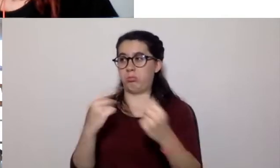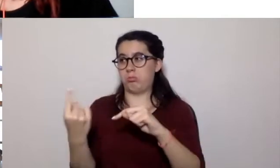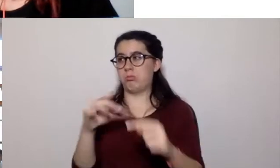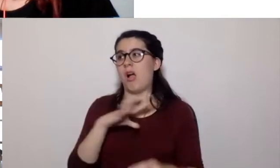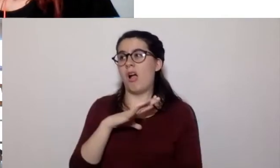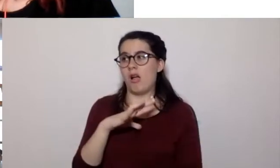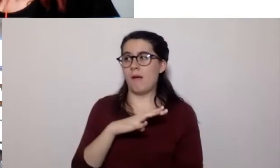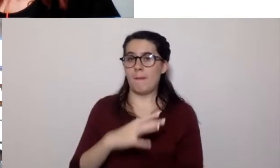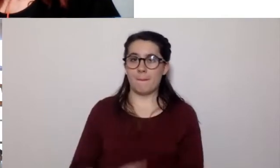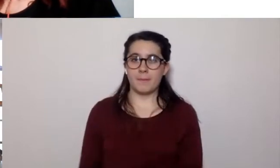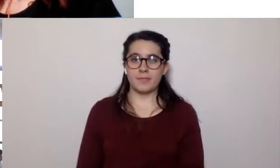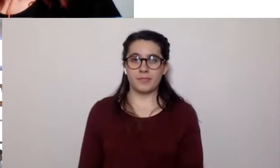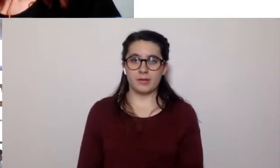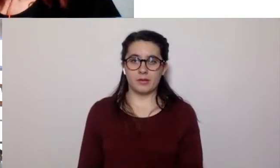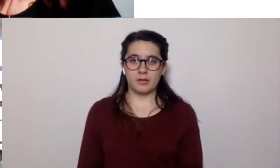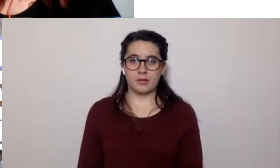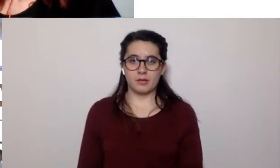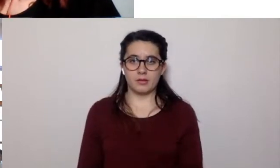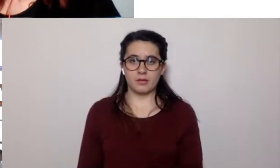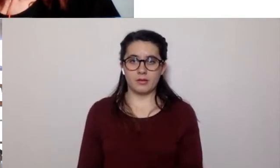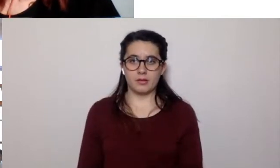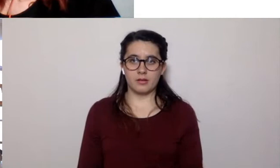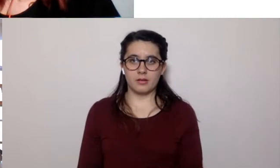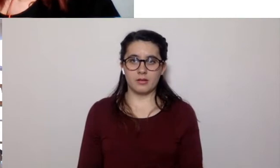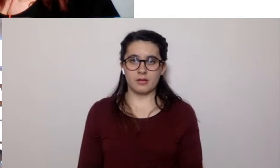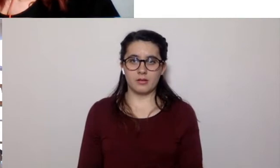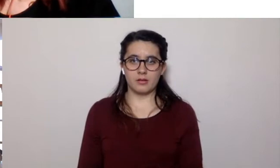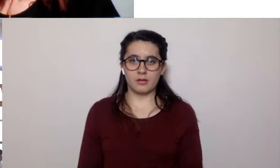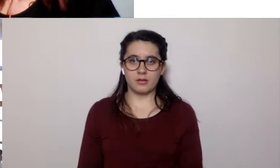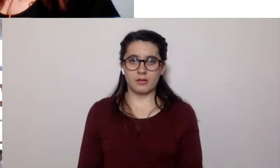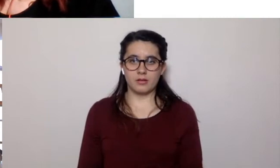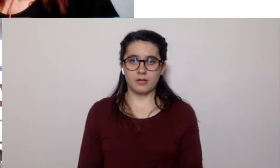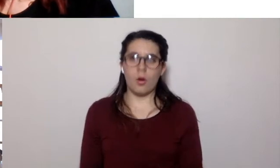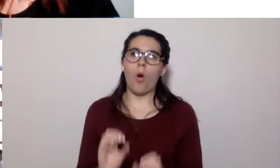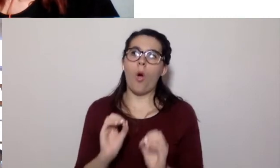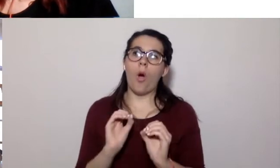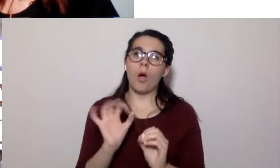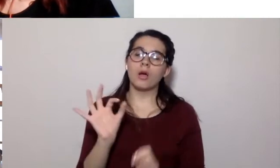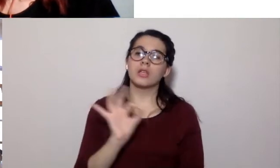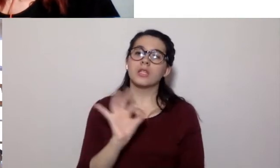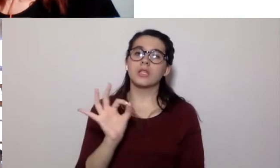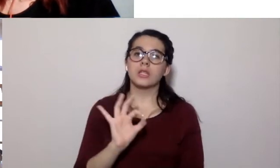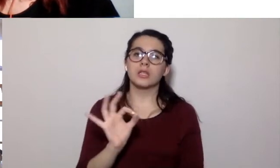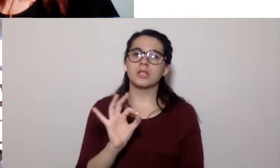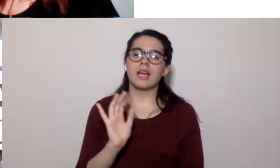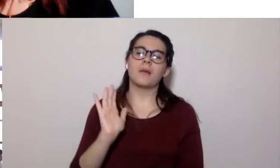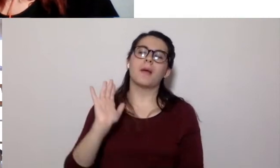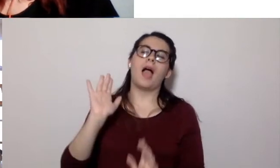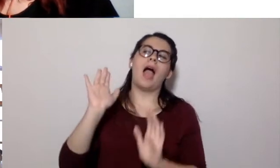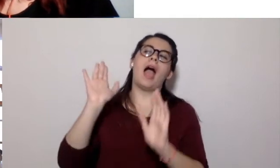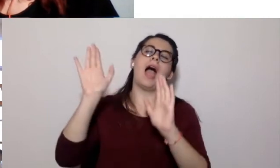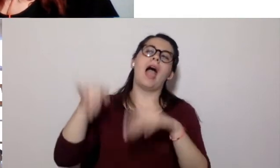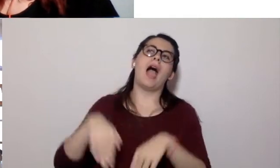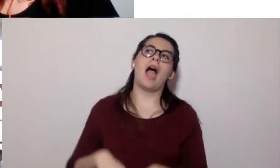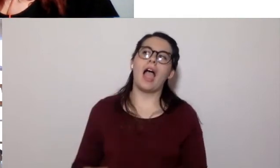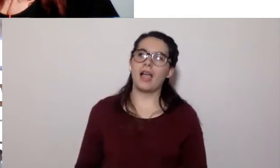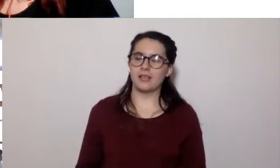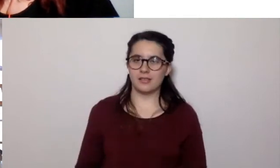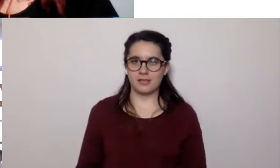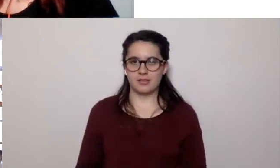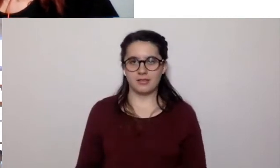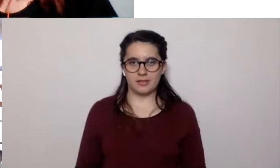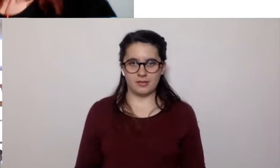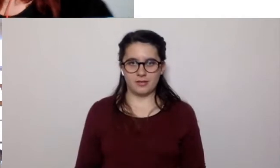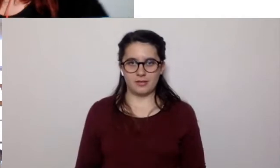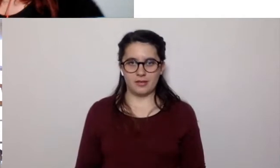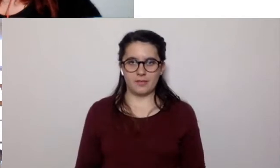estoy tratando de adivinar las predicciones o prediciendo los hechos, ¿no?